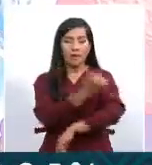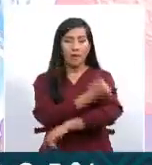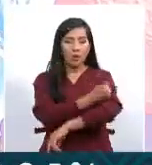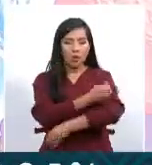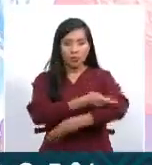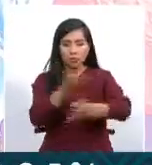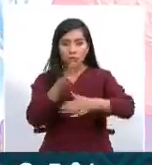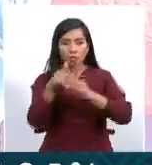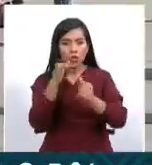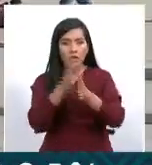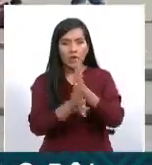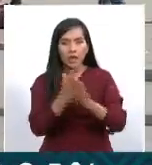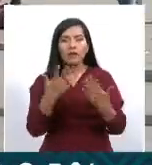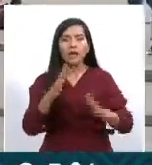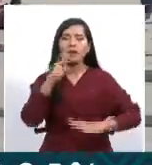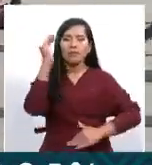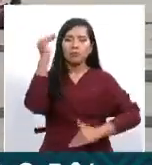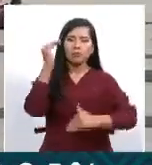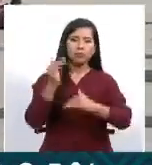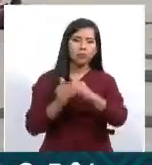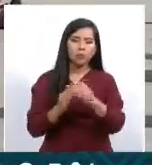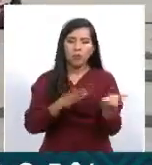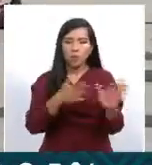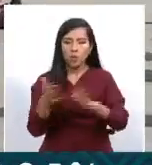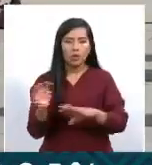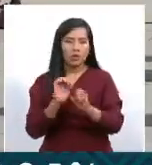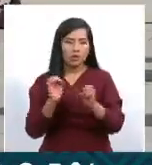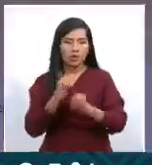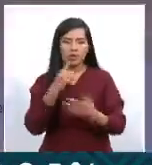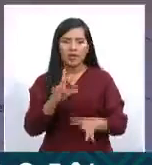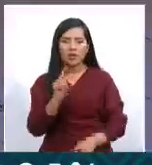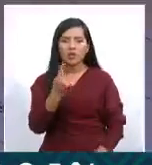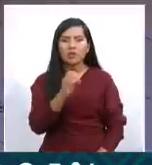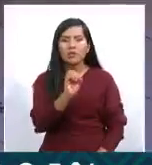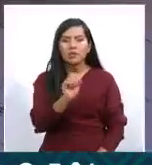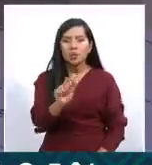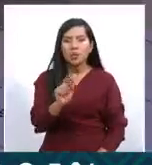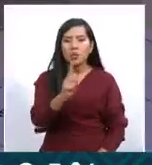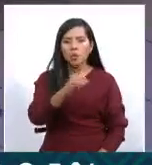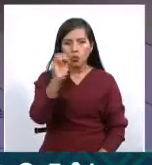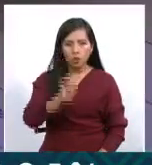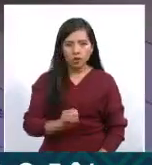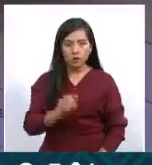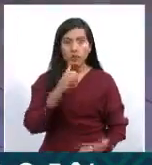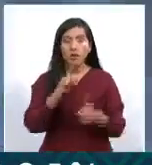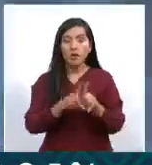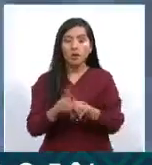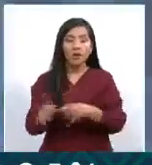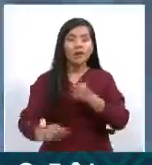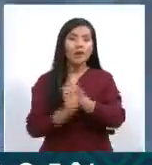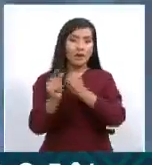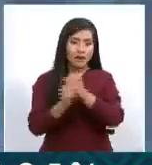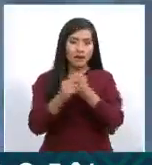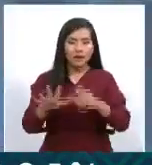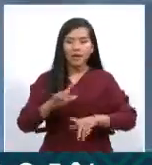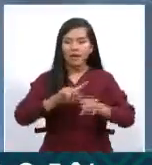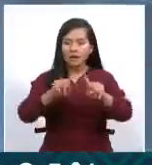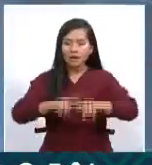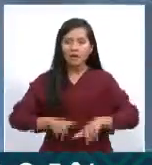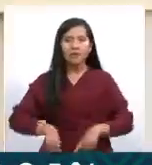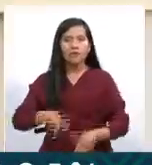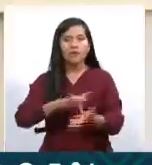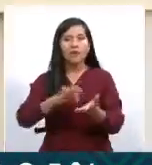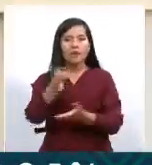de forma gratuita, bajó la tasa de letalidad a 0.1, además de haberse garantizado también los medicamentos.